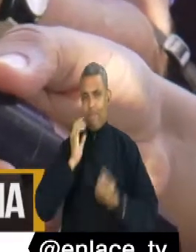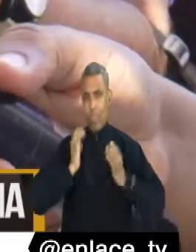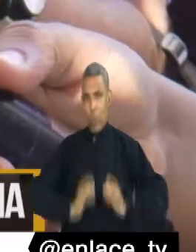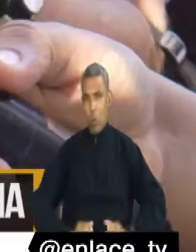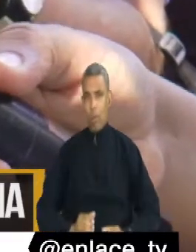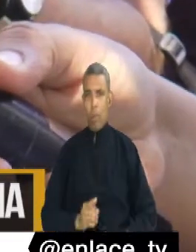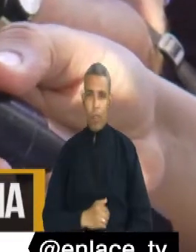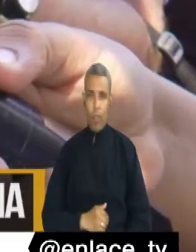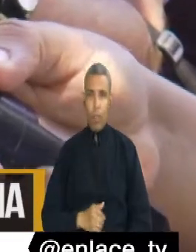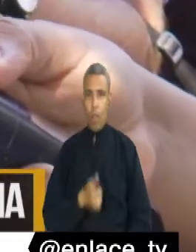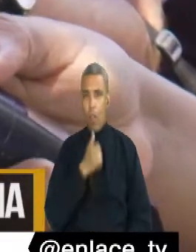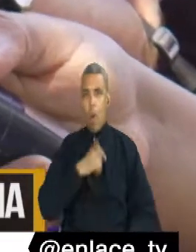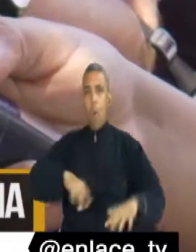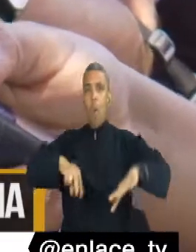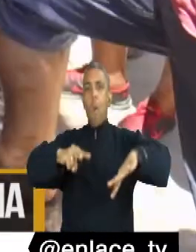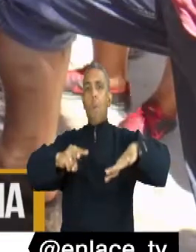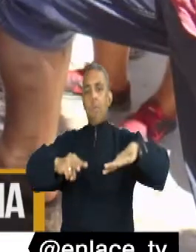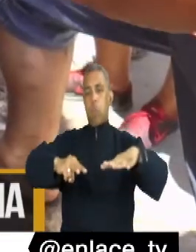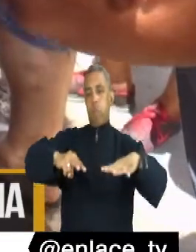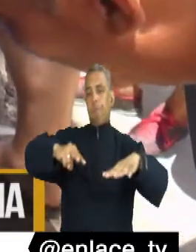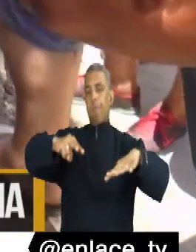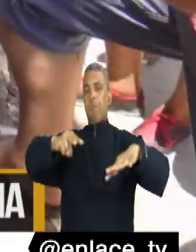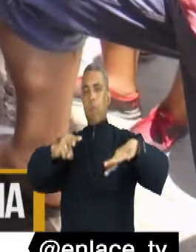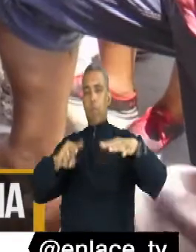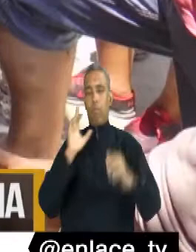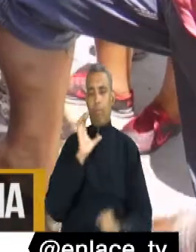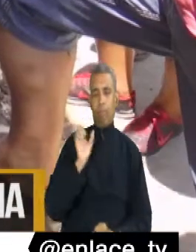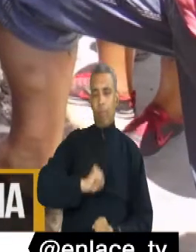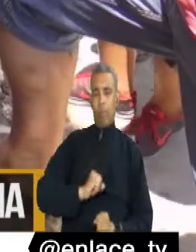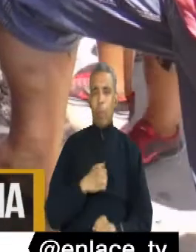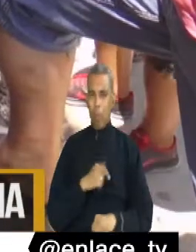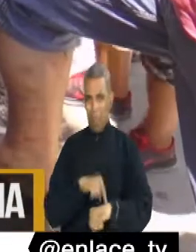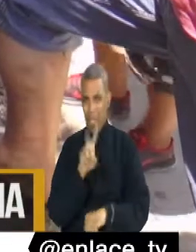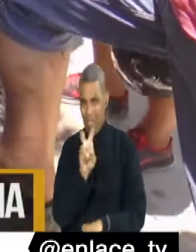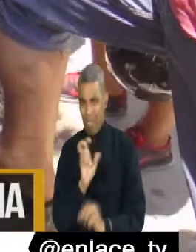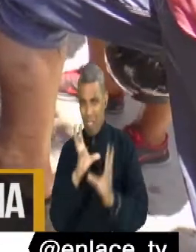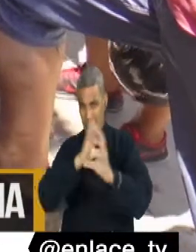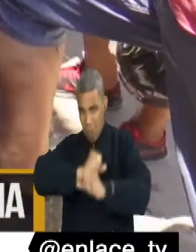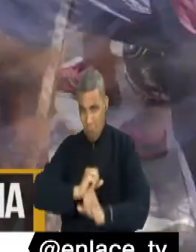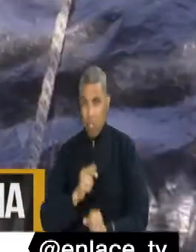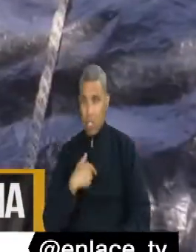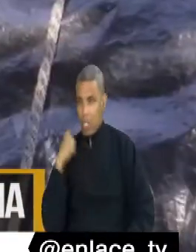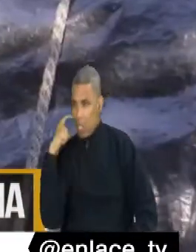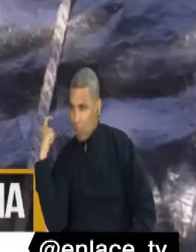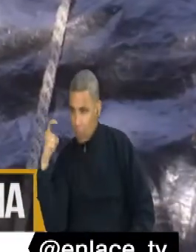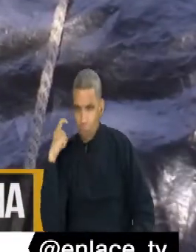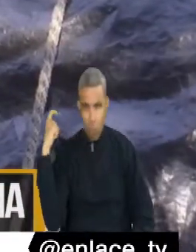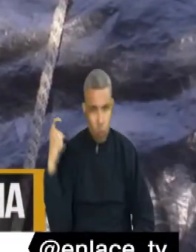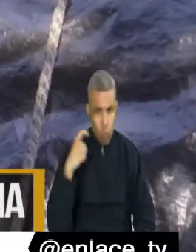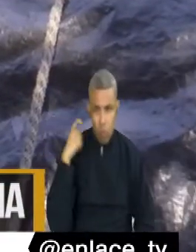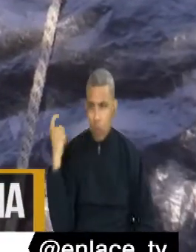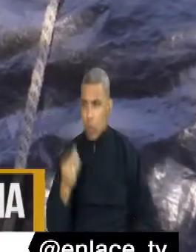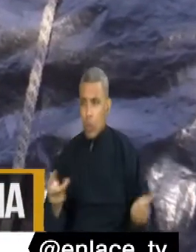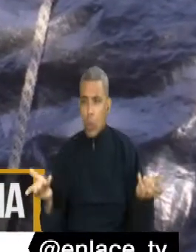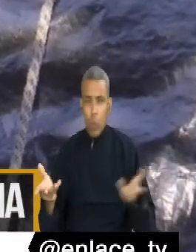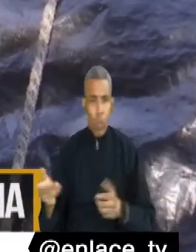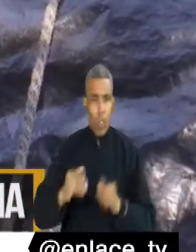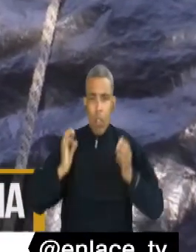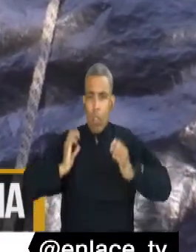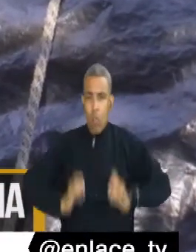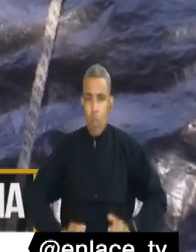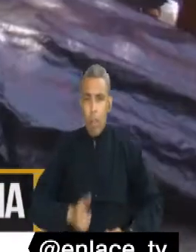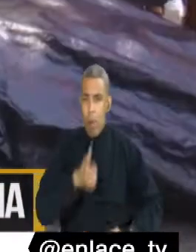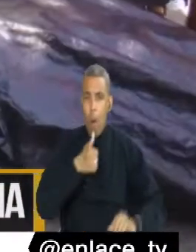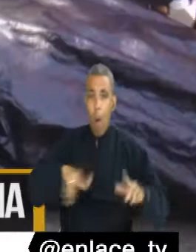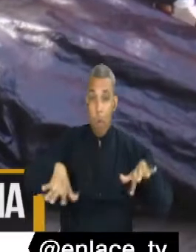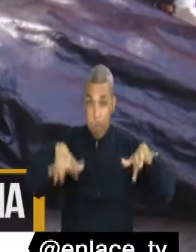toda la noche, básicamente hasta las 12 de la noche, buscándolo con la gente de acá, del Palmar, los muchachos, los compañeros de